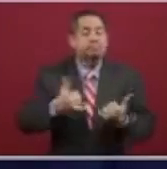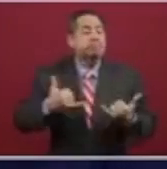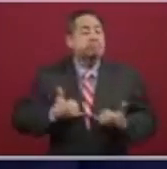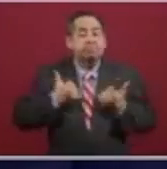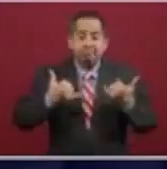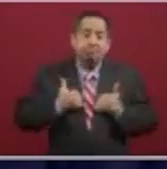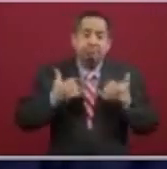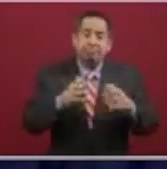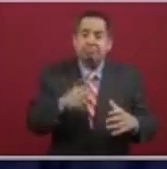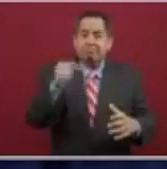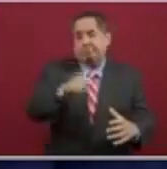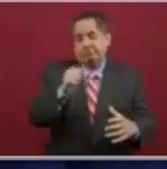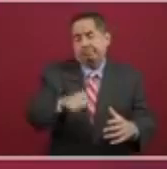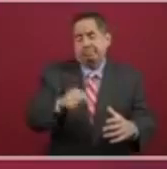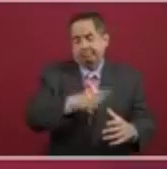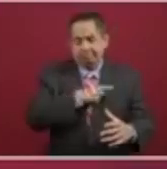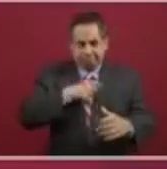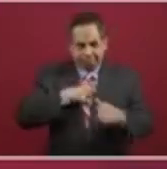tengan